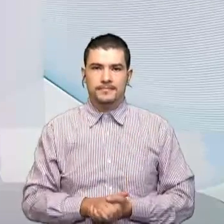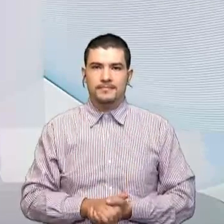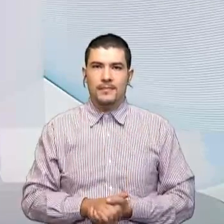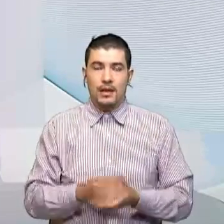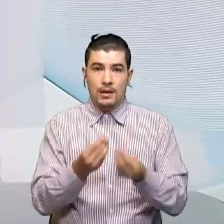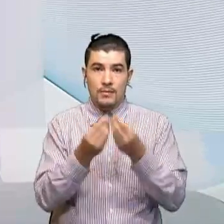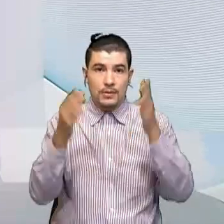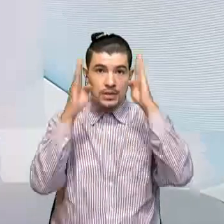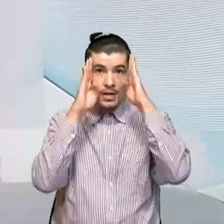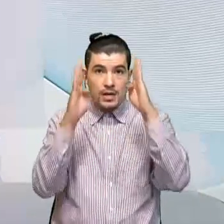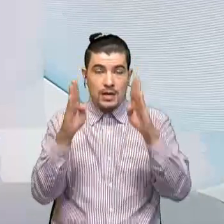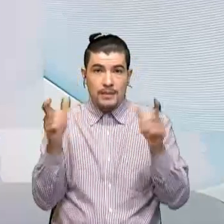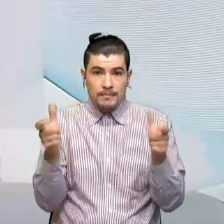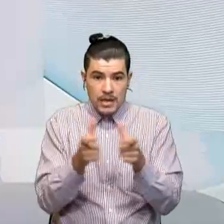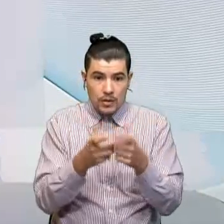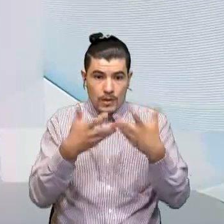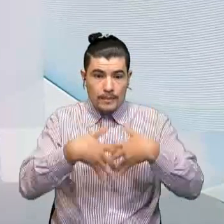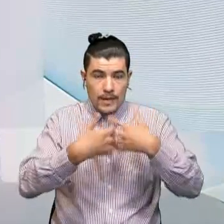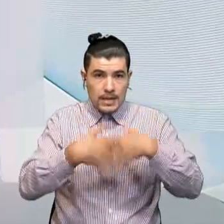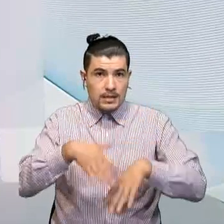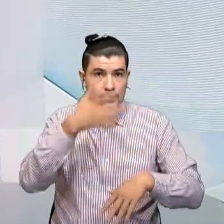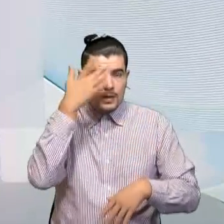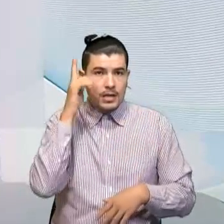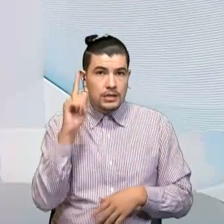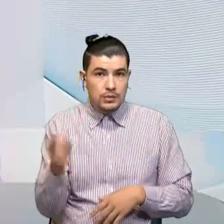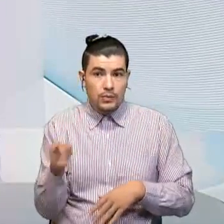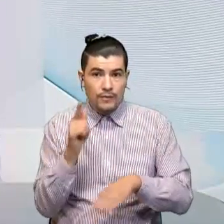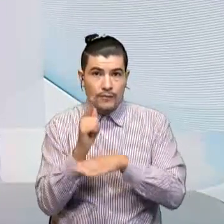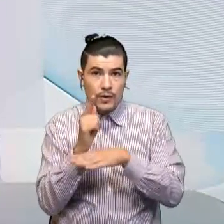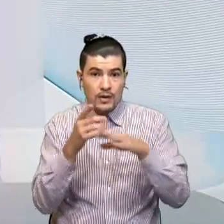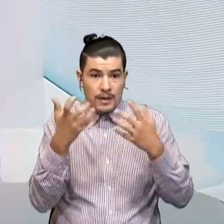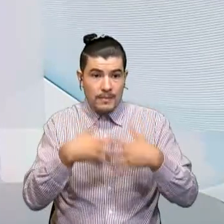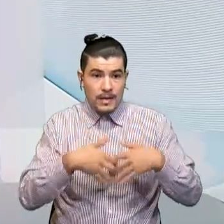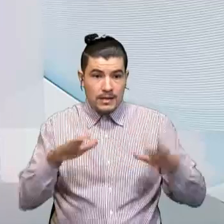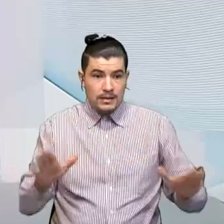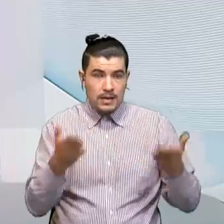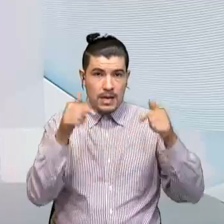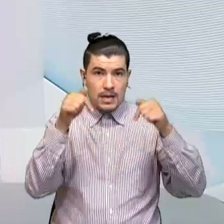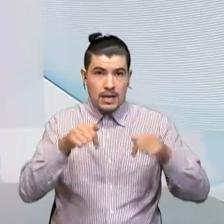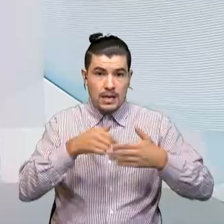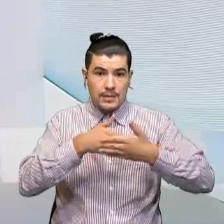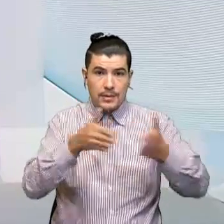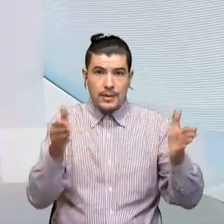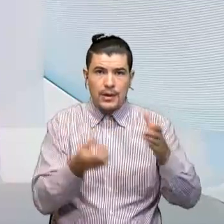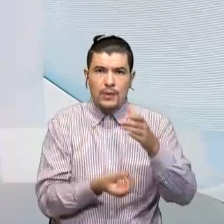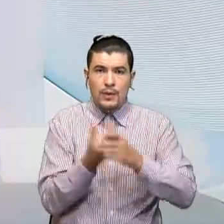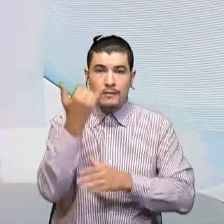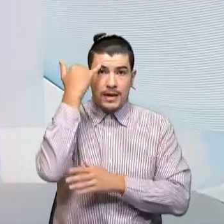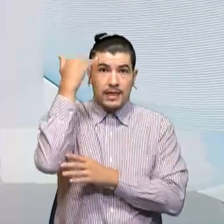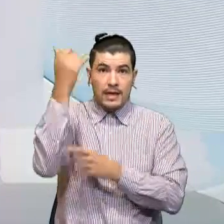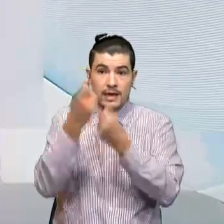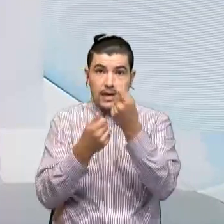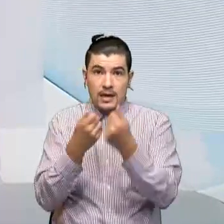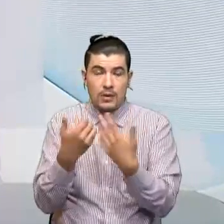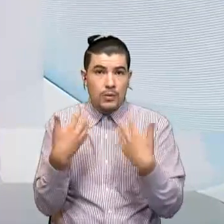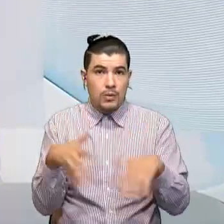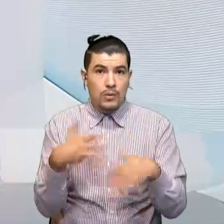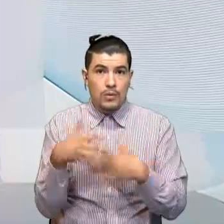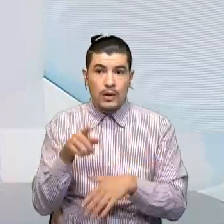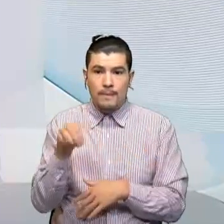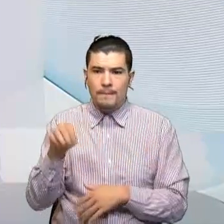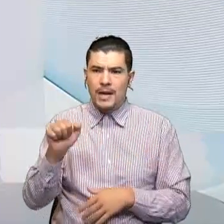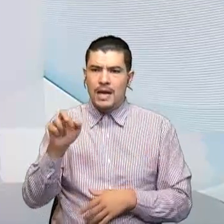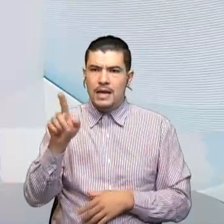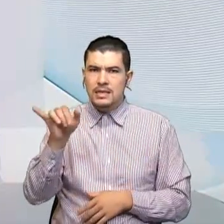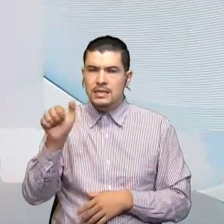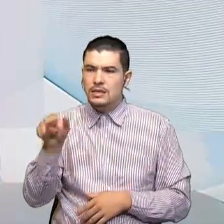Y mucha atención, microempresarios, porque el Fondo Emprender del SENA abrió la convocatoria para apoyar nuevas ideas de negocio. Marcia Villanueva,